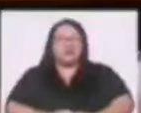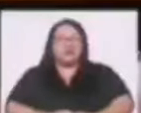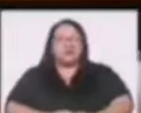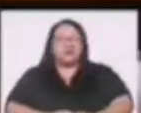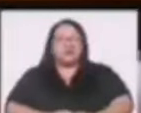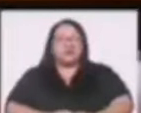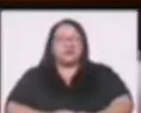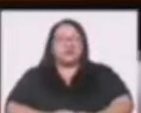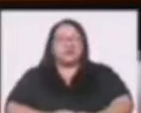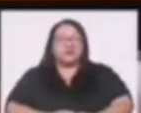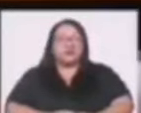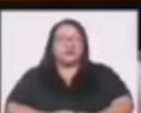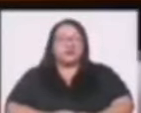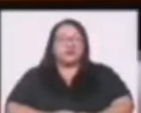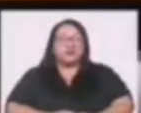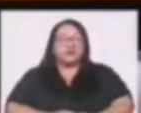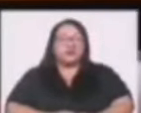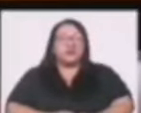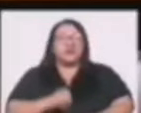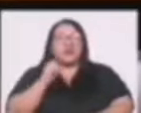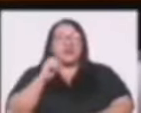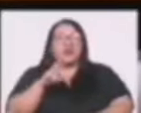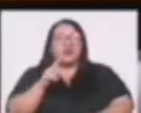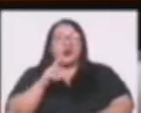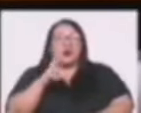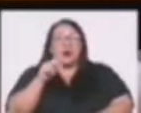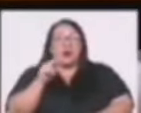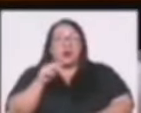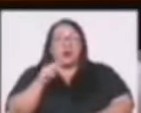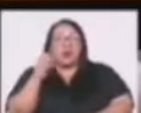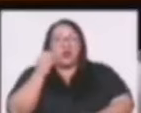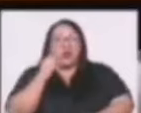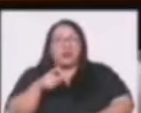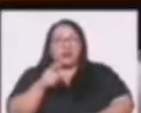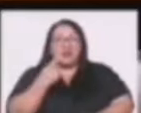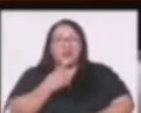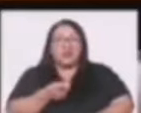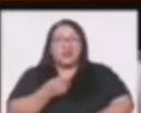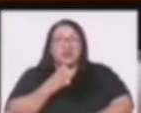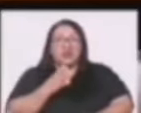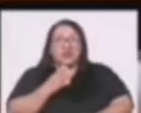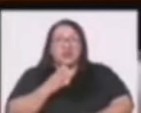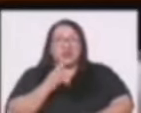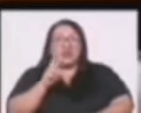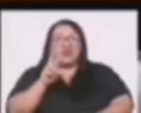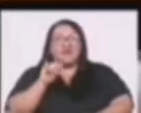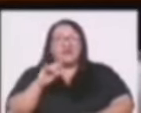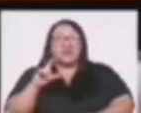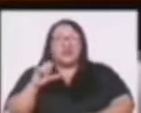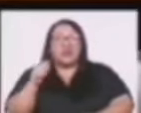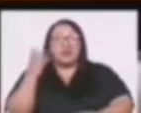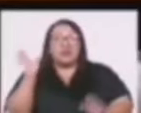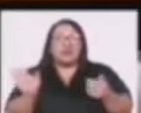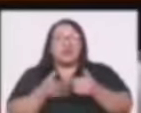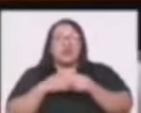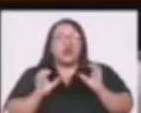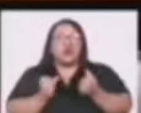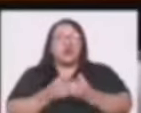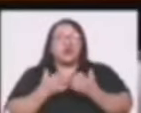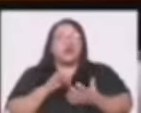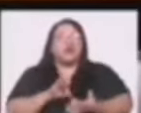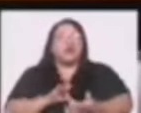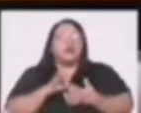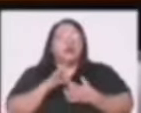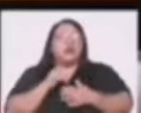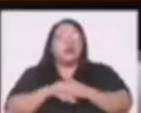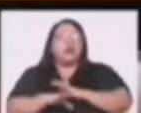el constitucionalista Samuel Abad sostuvo que la negación fáctica que utilizó Mastín Vizcarra para cerrar el Congreso es una figura